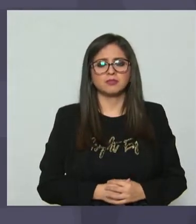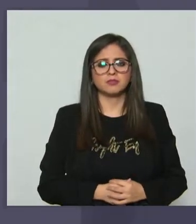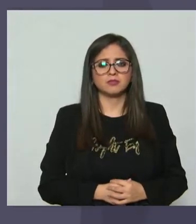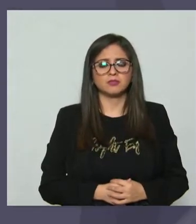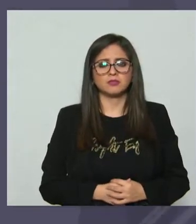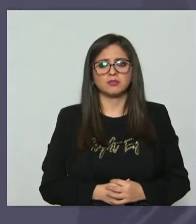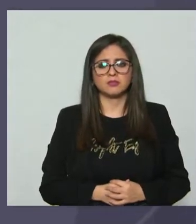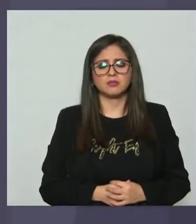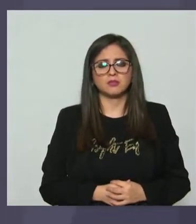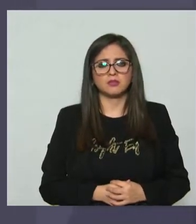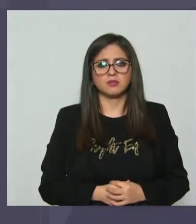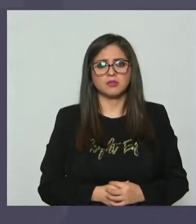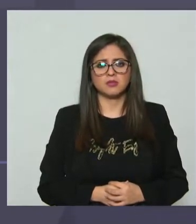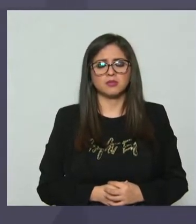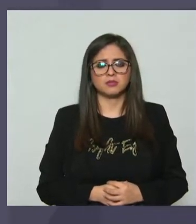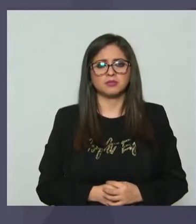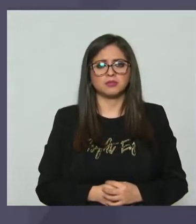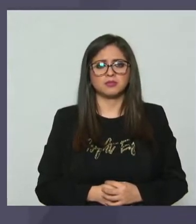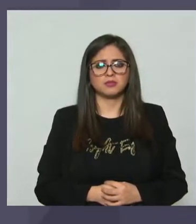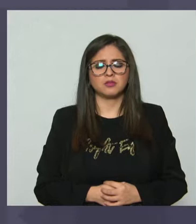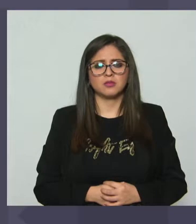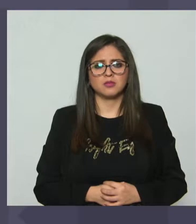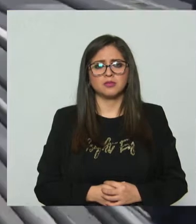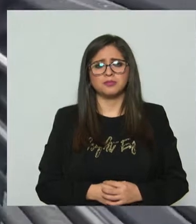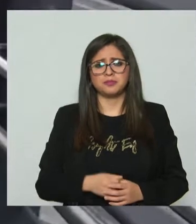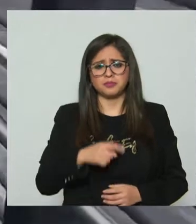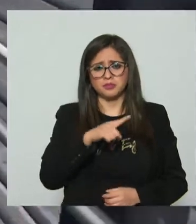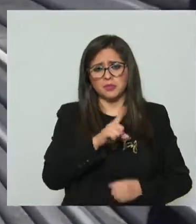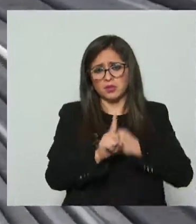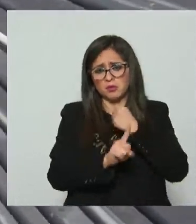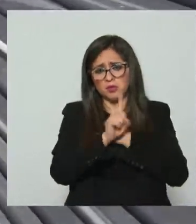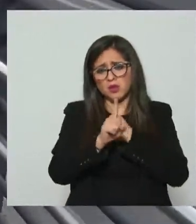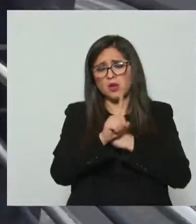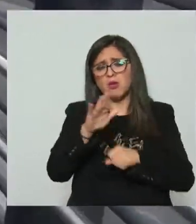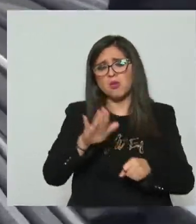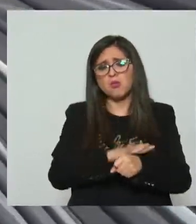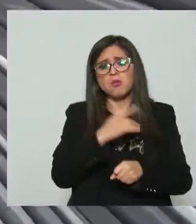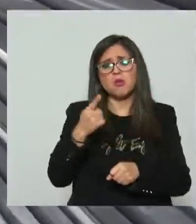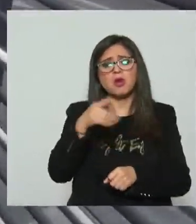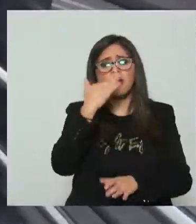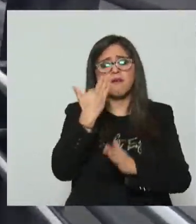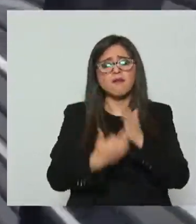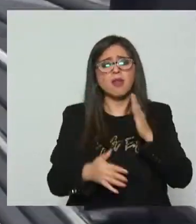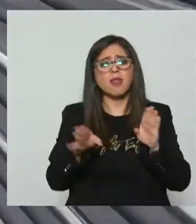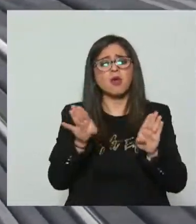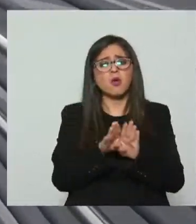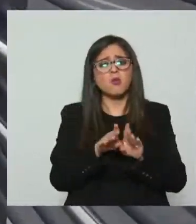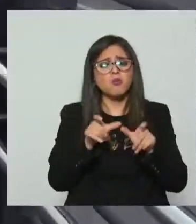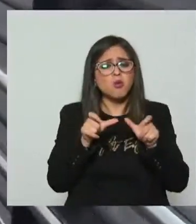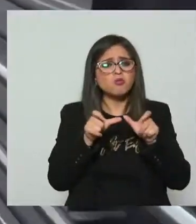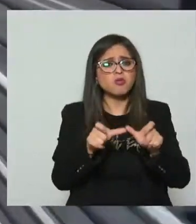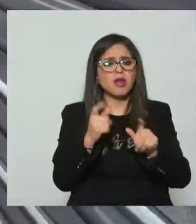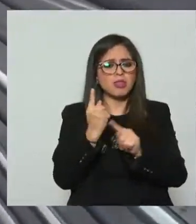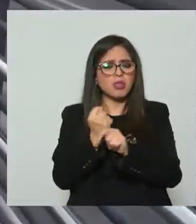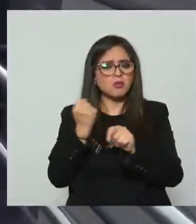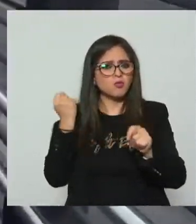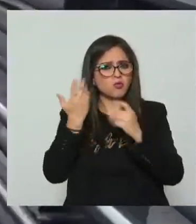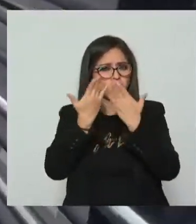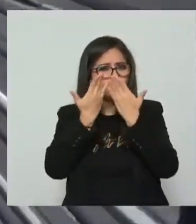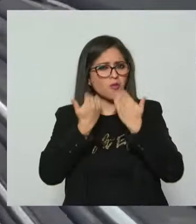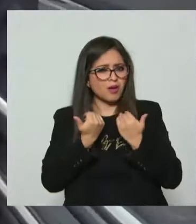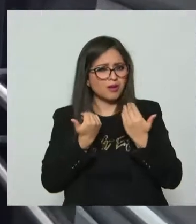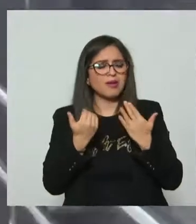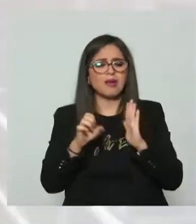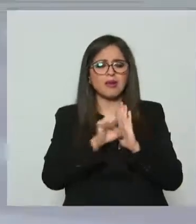se ha causado porque ha habido un freno en la inversión de transporte público en mucho tiempo. Si tú te acuerdas, pues antes